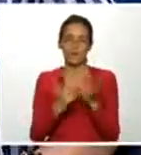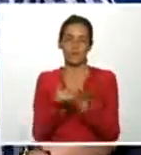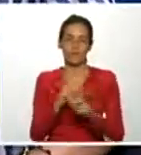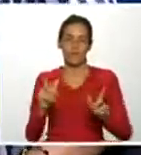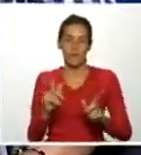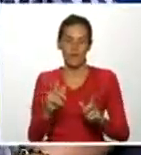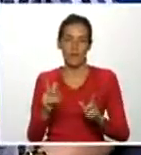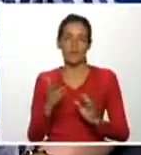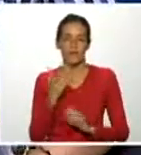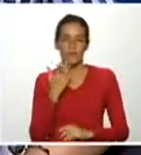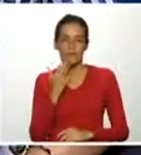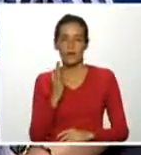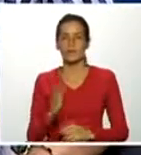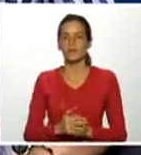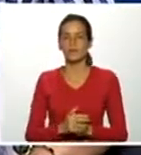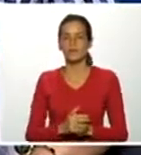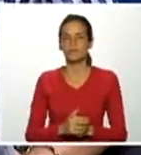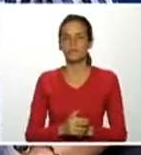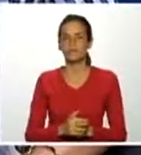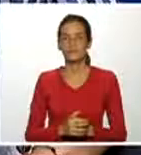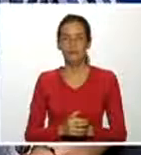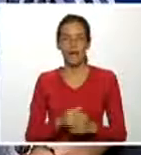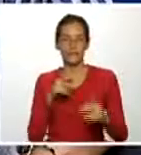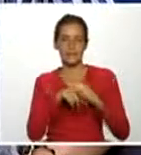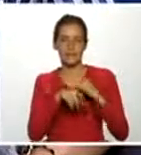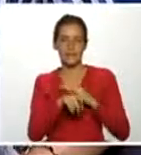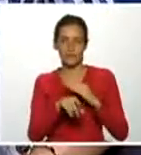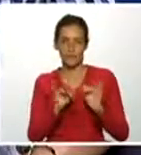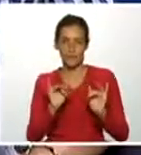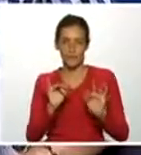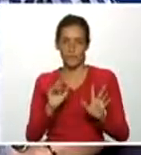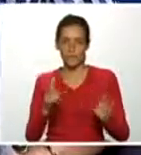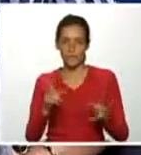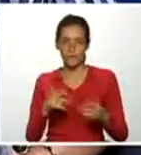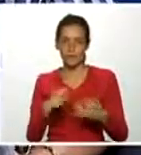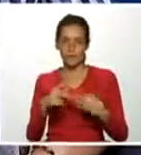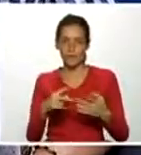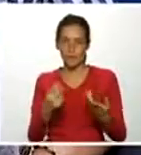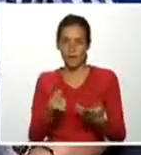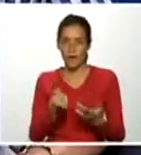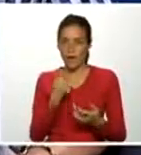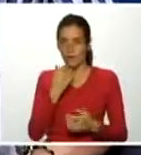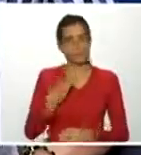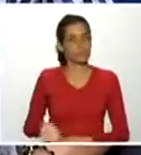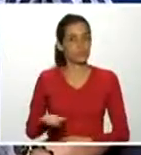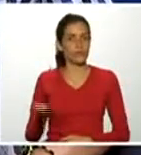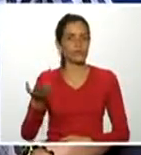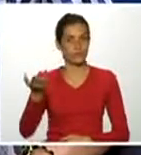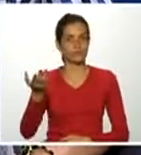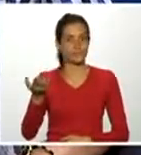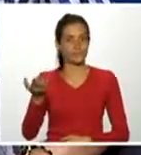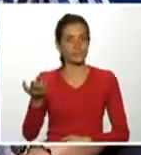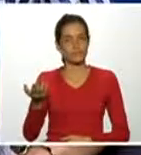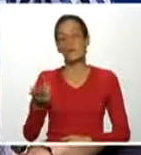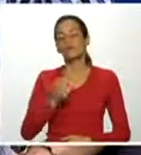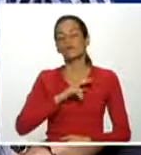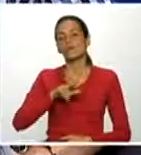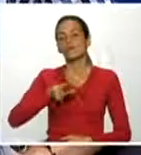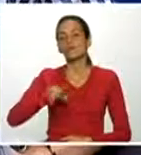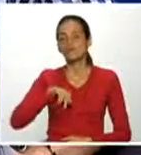código fuente es parte primordial del acceso a ese conocimiento, se ve como que esa es la parte más importante. De